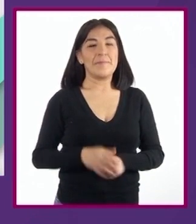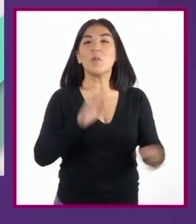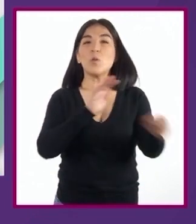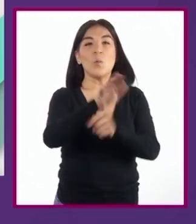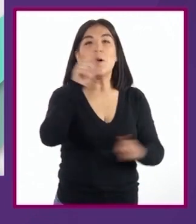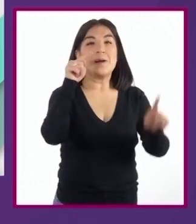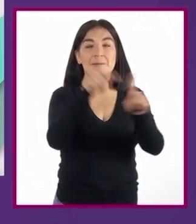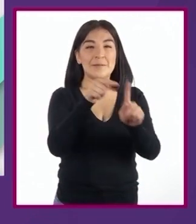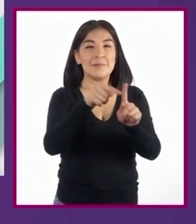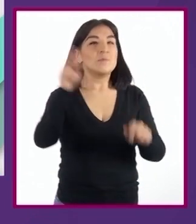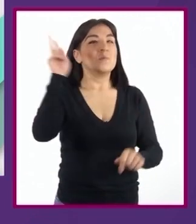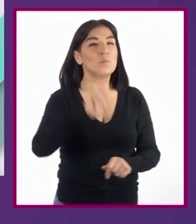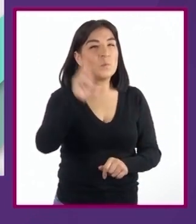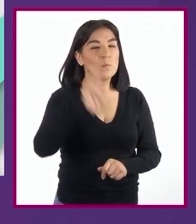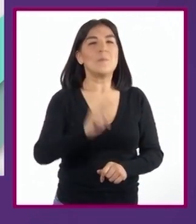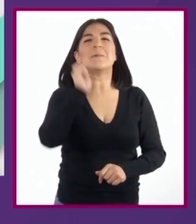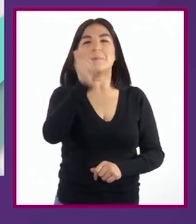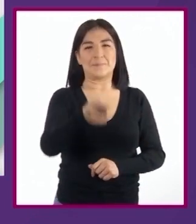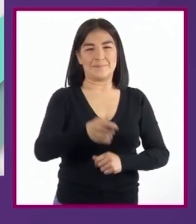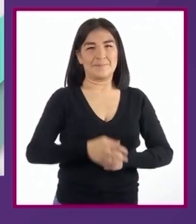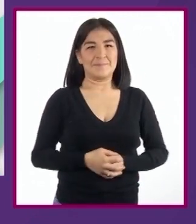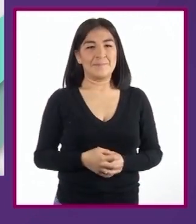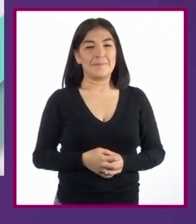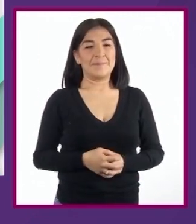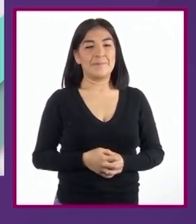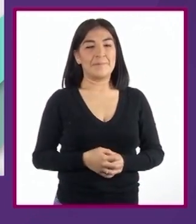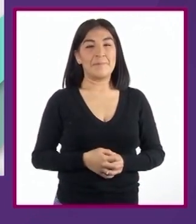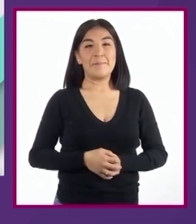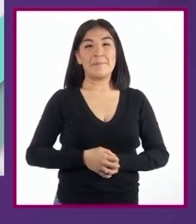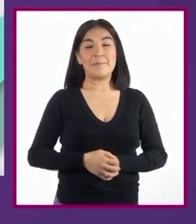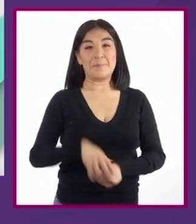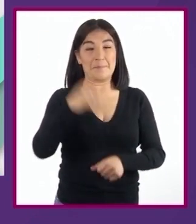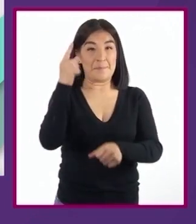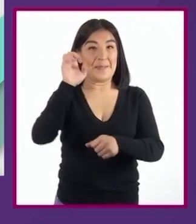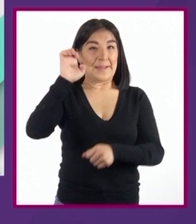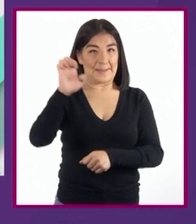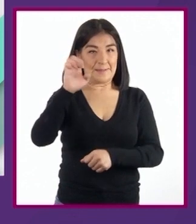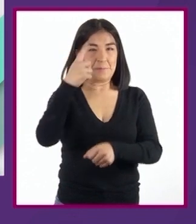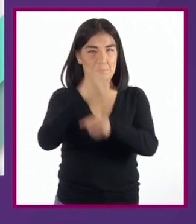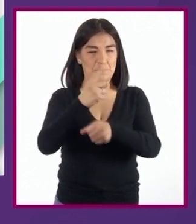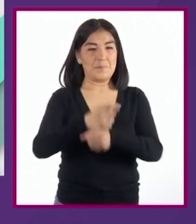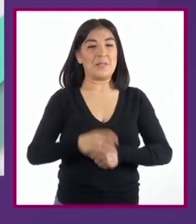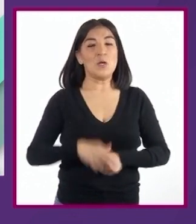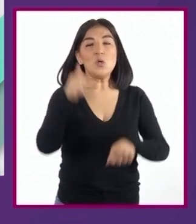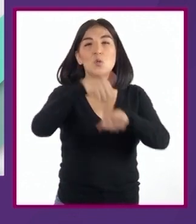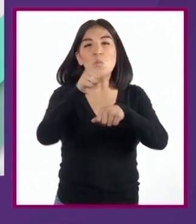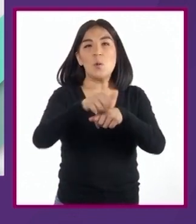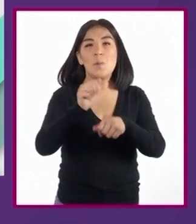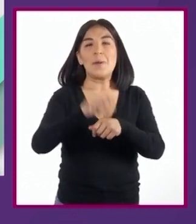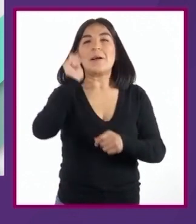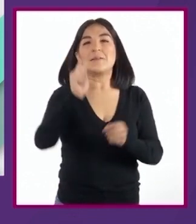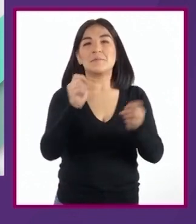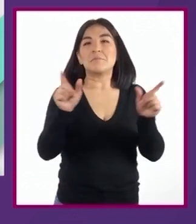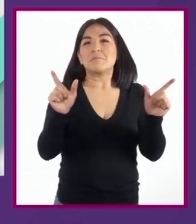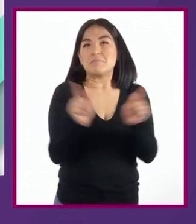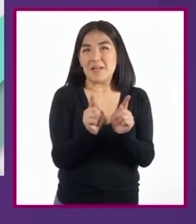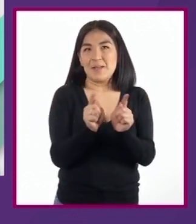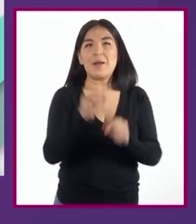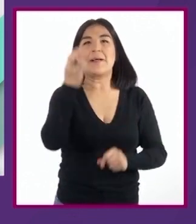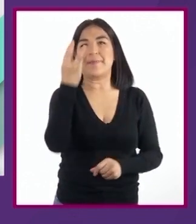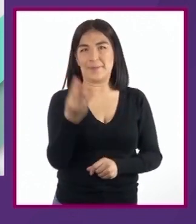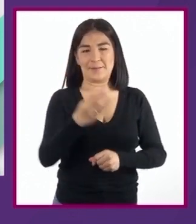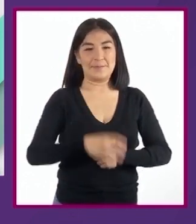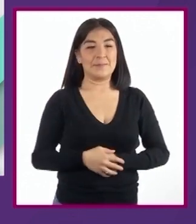Determinemos la probabilidad de evento E, obtener un número menor a 3. Evento